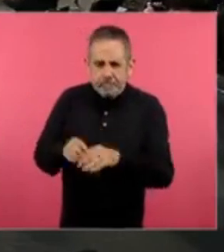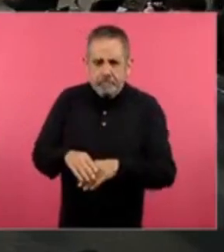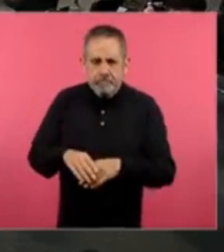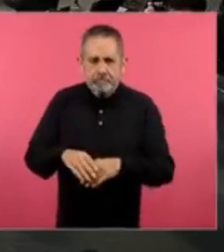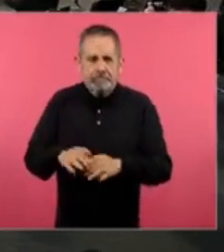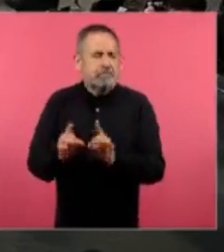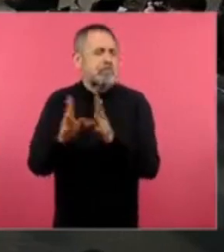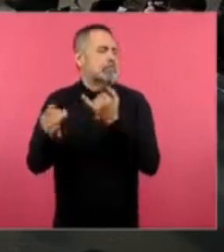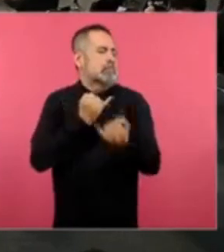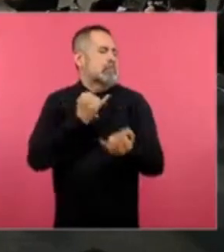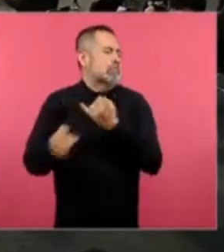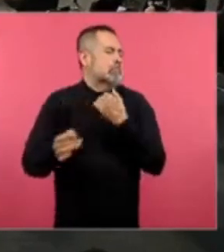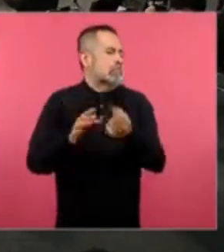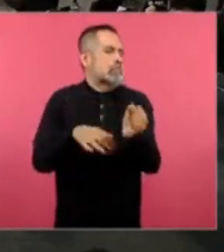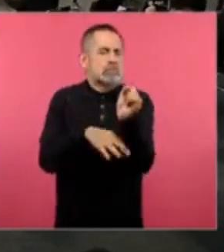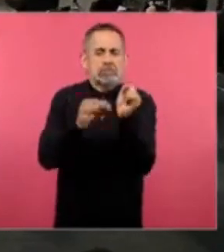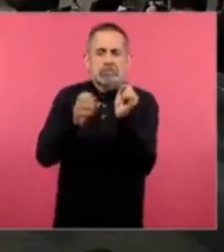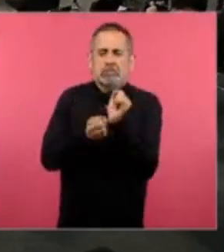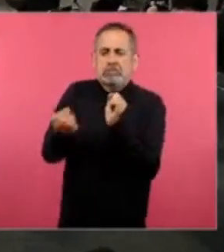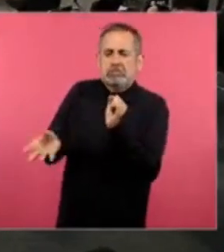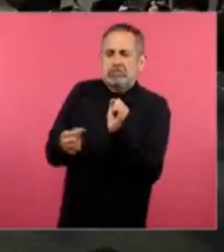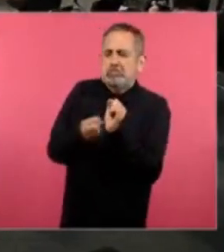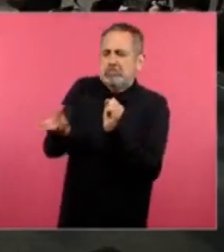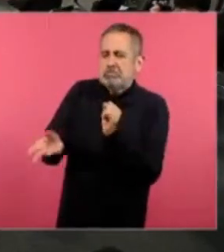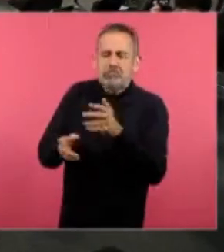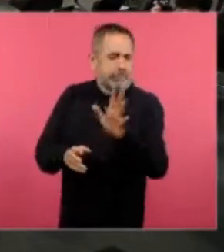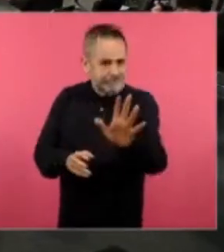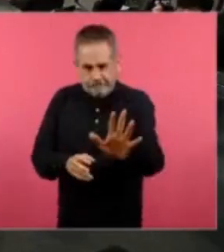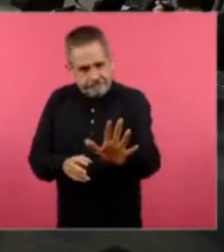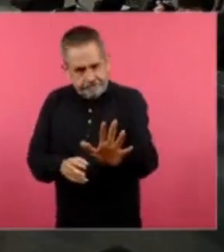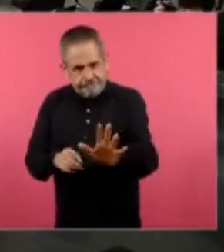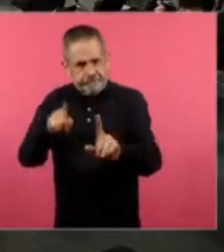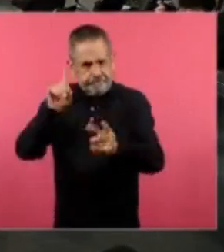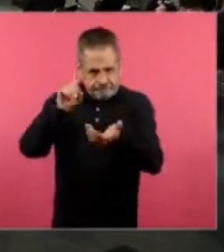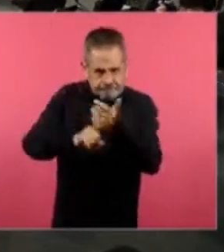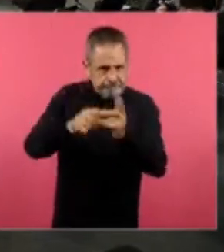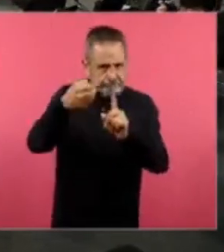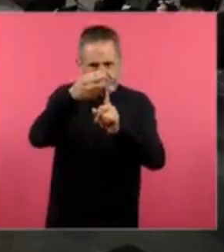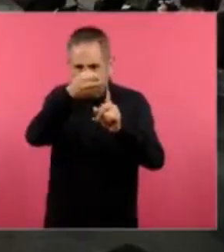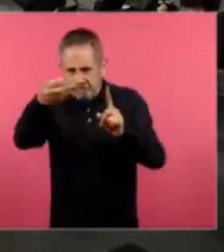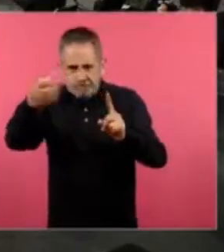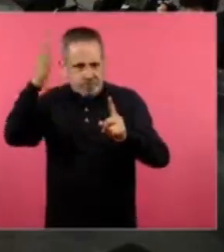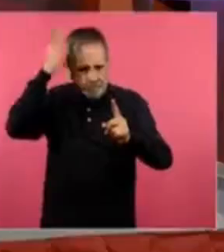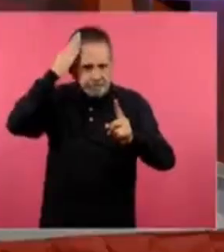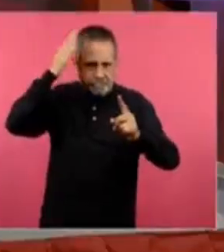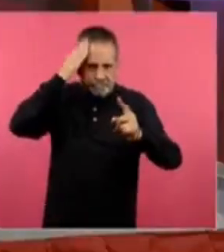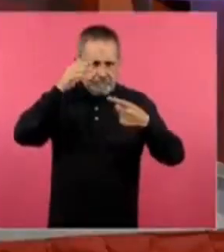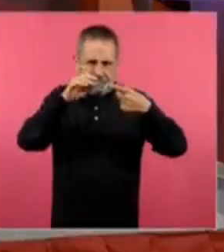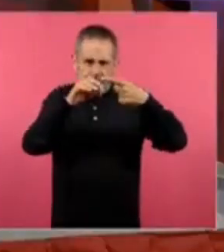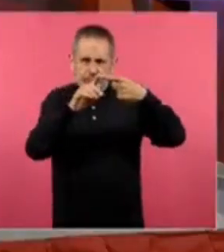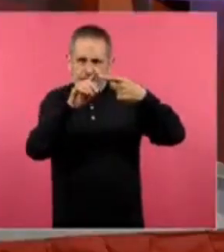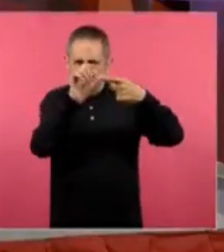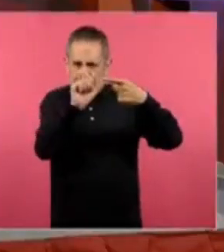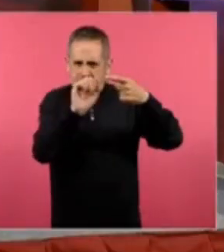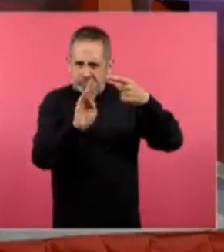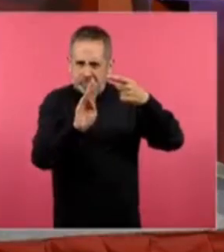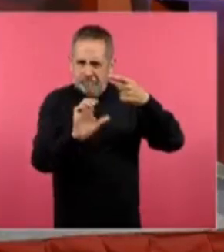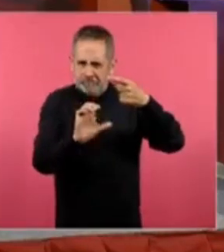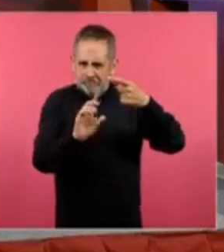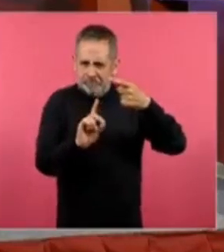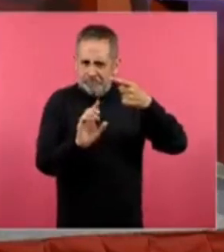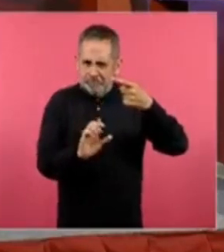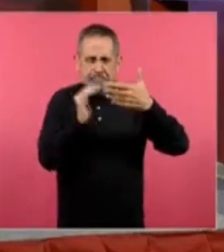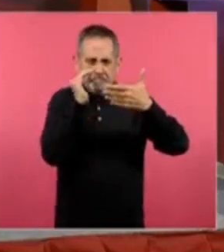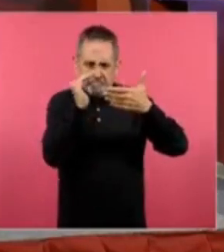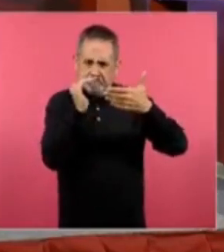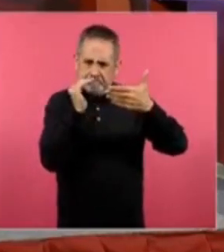azar, no es una imaginación. Tiene un sistema y tiene una sistematización que nos va llevando paso a